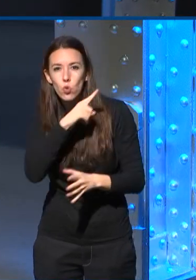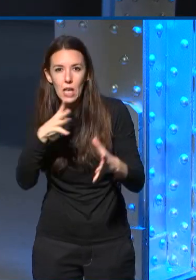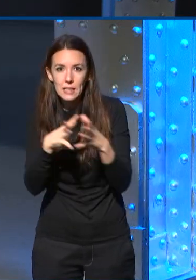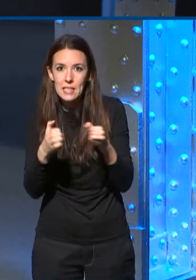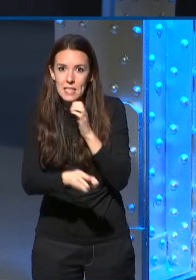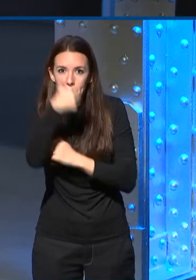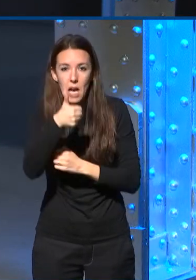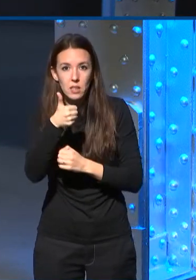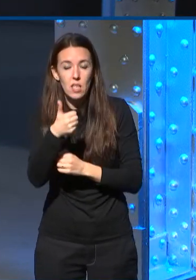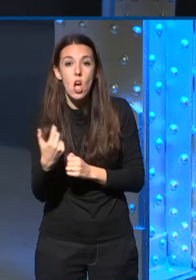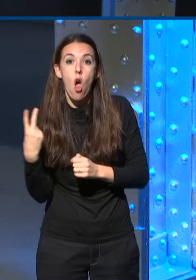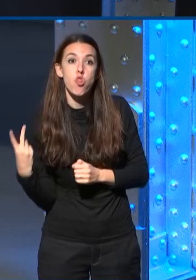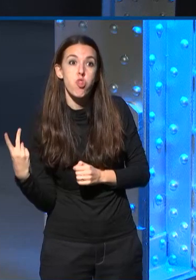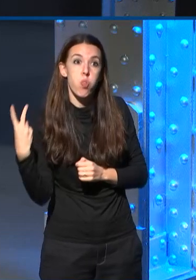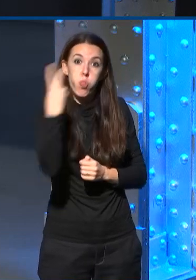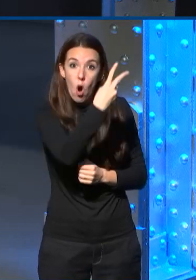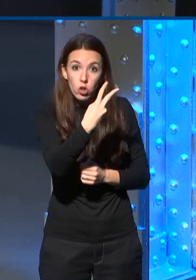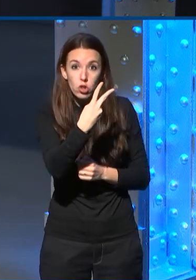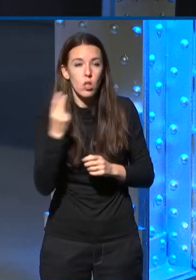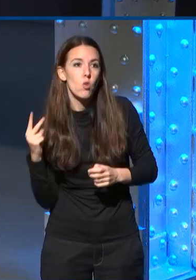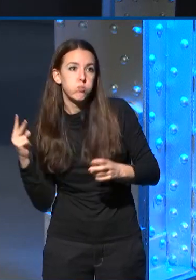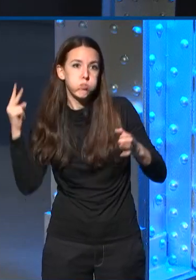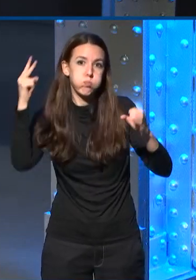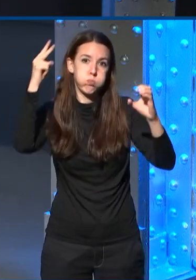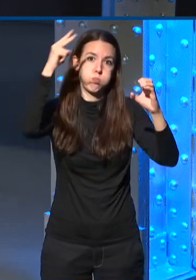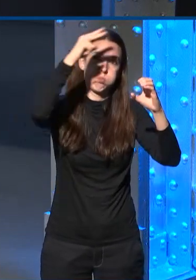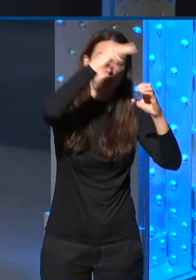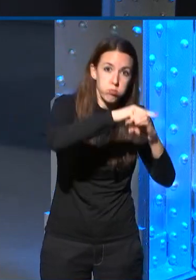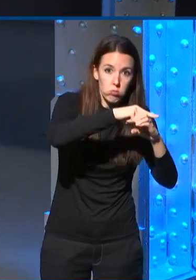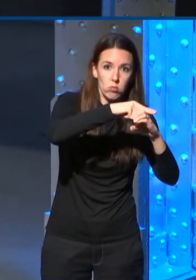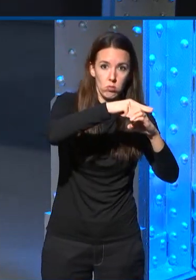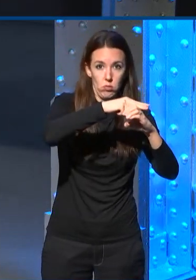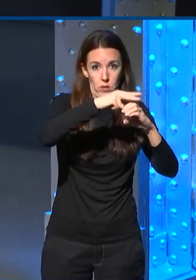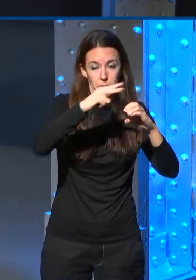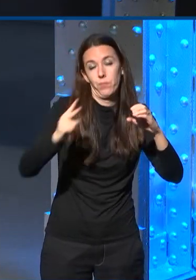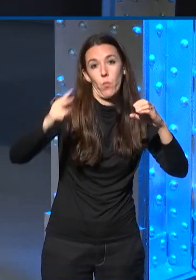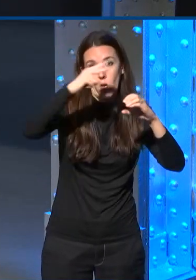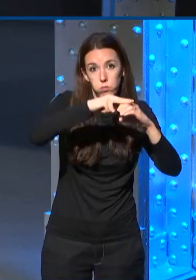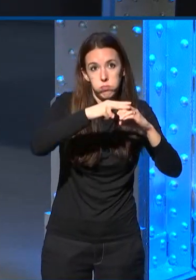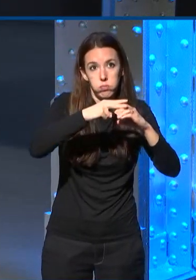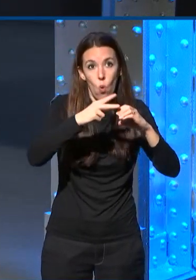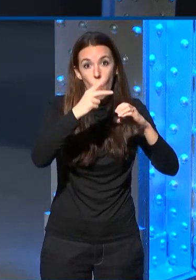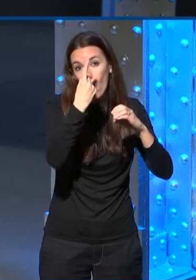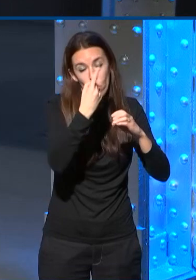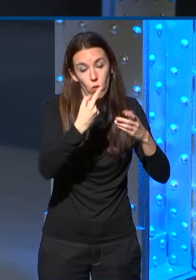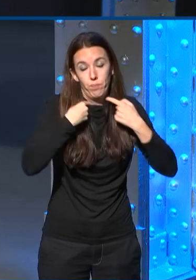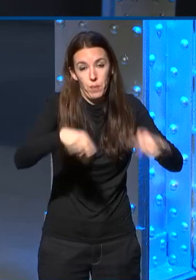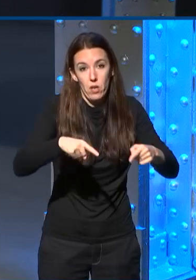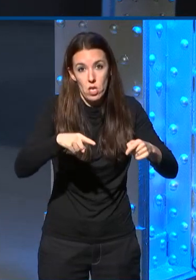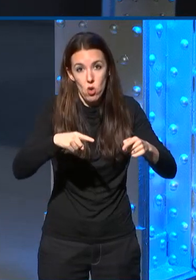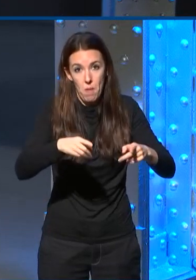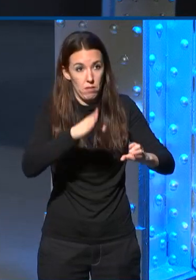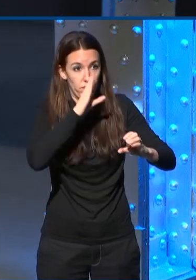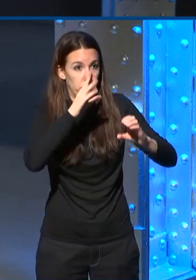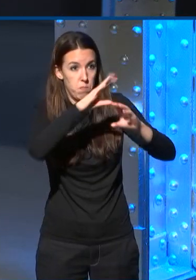y lanzaban 2 naves que aterrizaban en Marte. Bueno, el aterrizador de la Mars 2 nunca se supo de él, se lanzó de cabeza contra